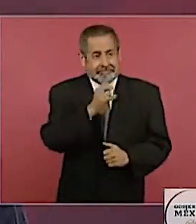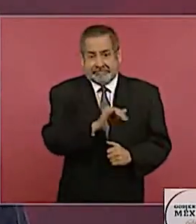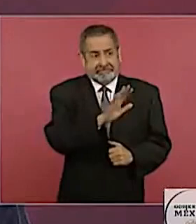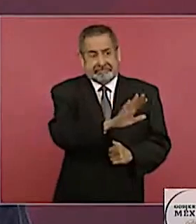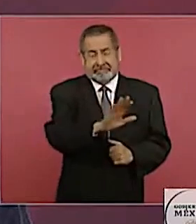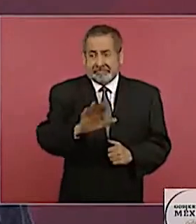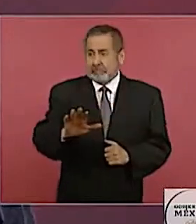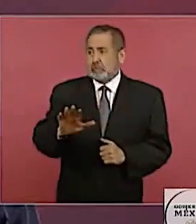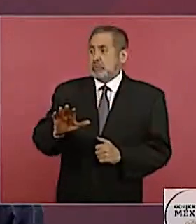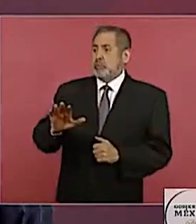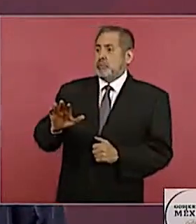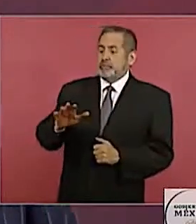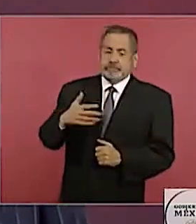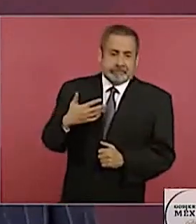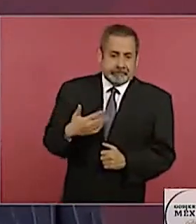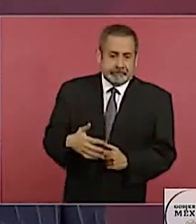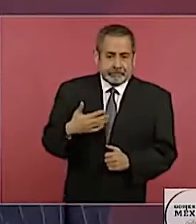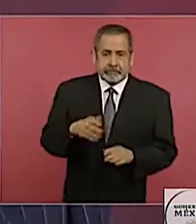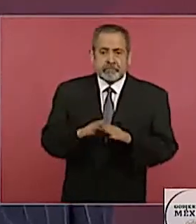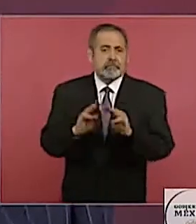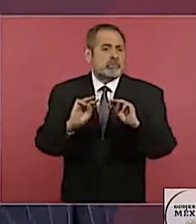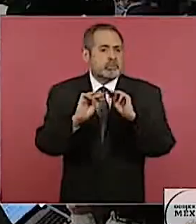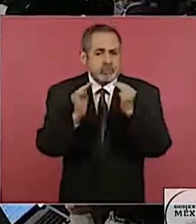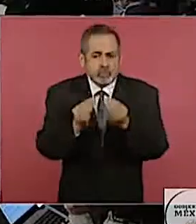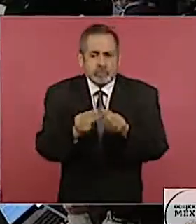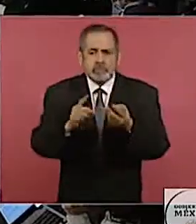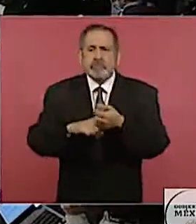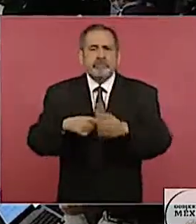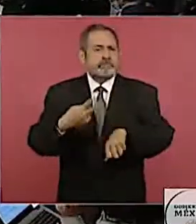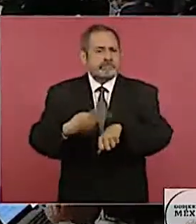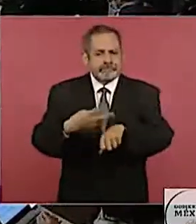que tenía que ver con muebles